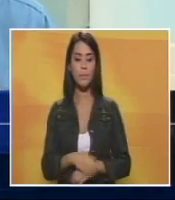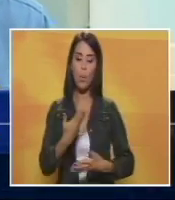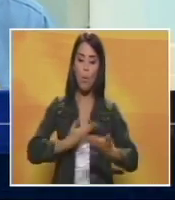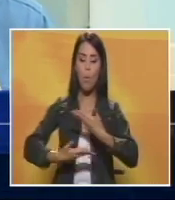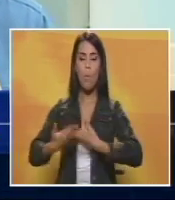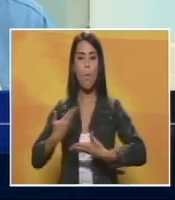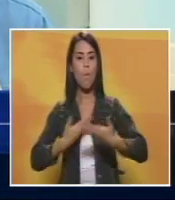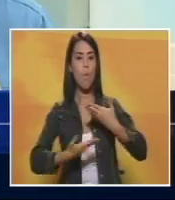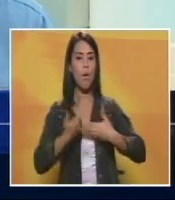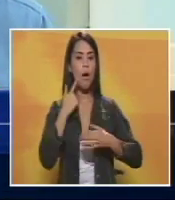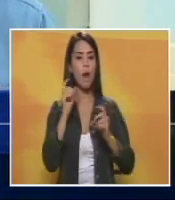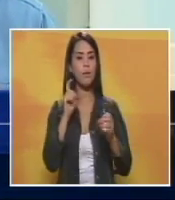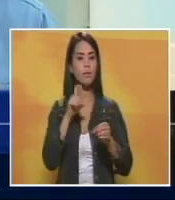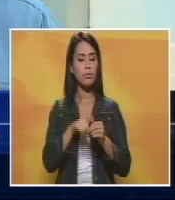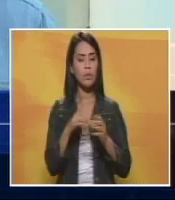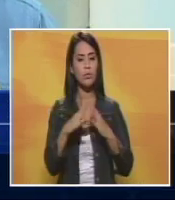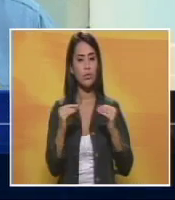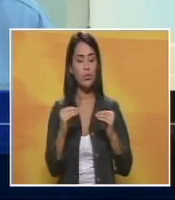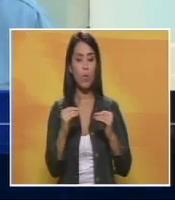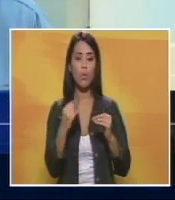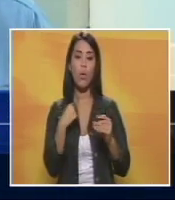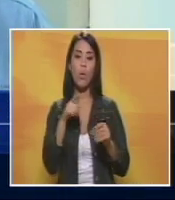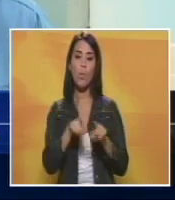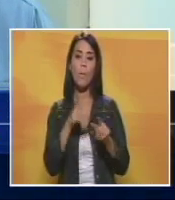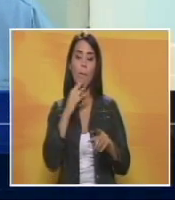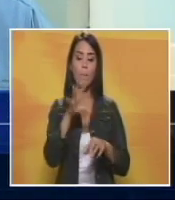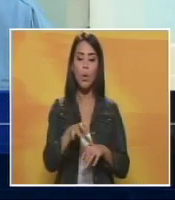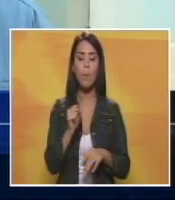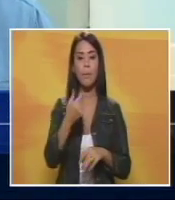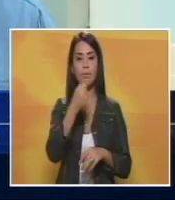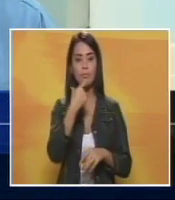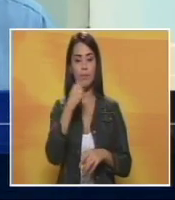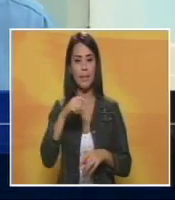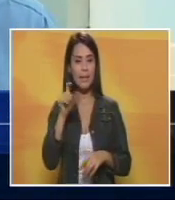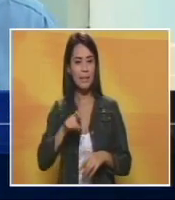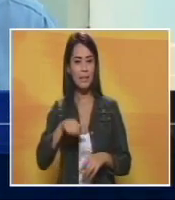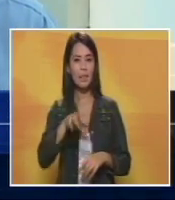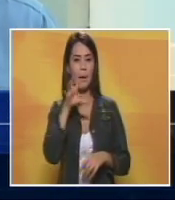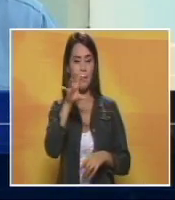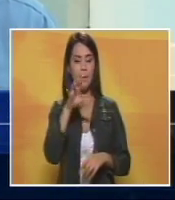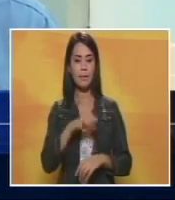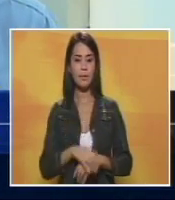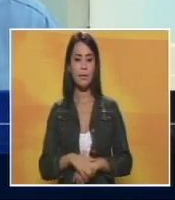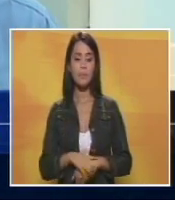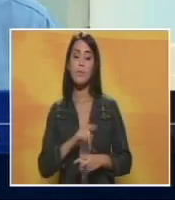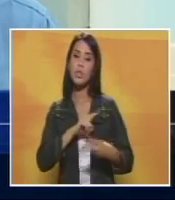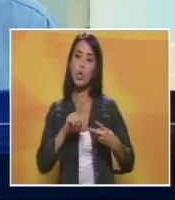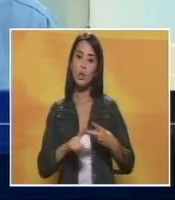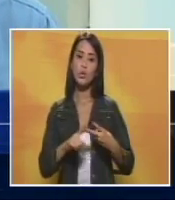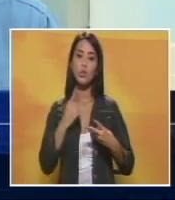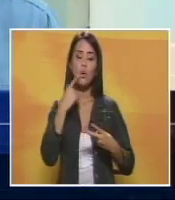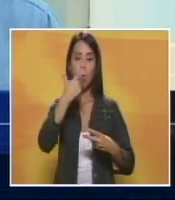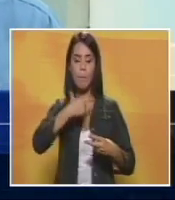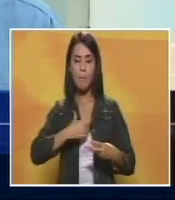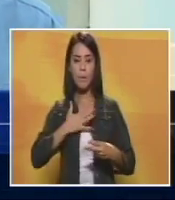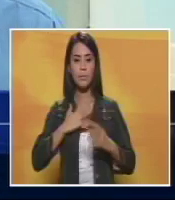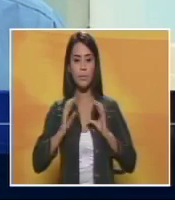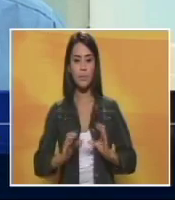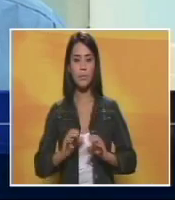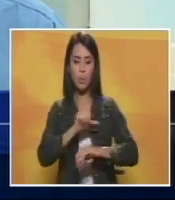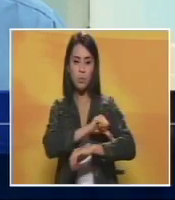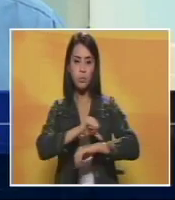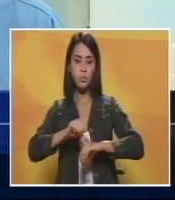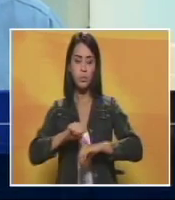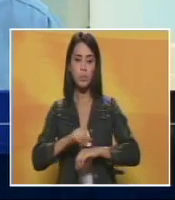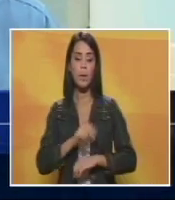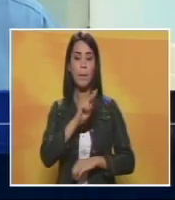se tendrá acceso a todos los medicamentos oncológicos requeridos en el país, además de los inmunosupresores para los pacientes trasplantados, así